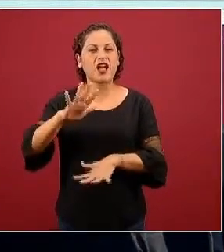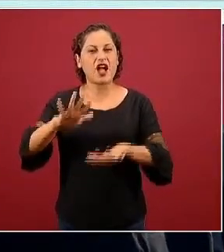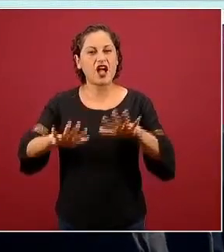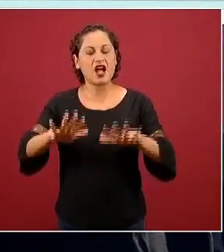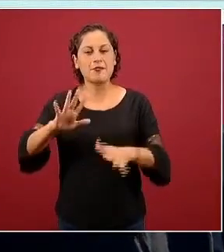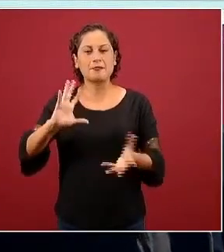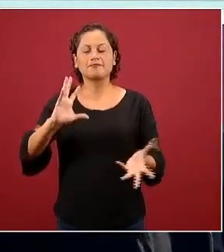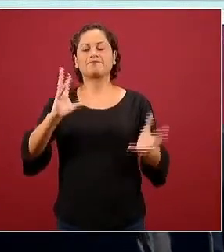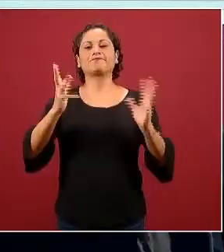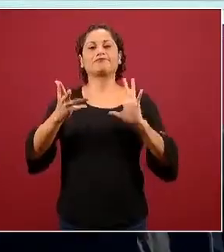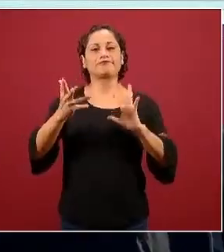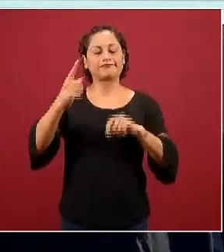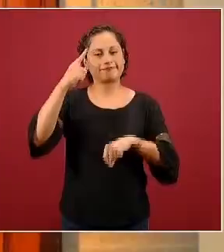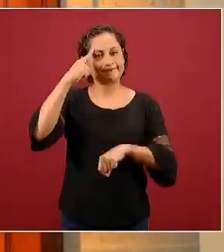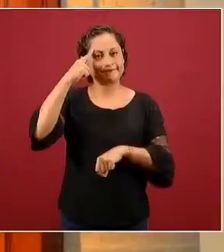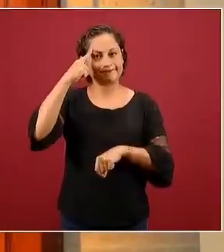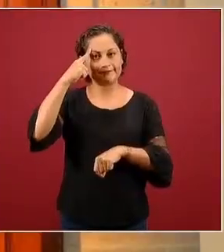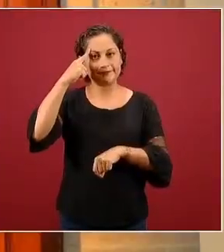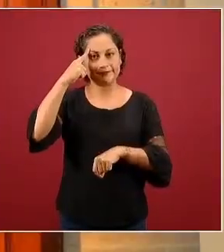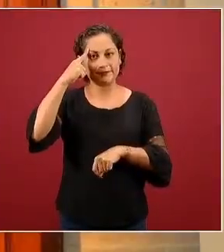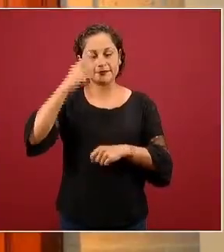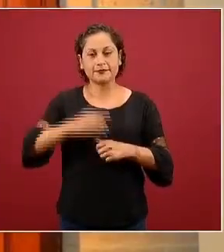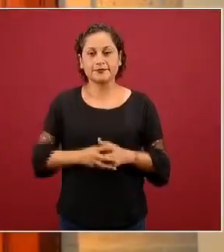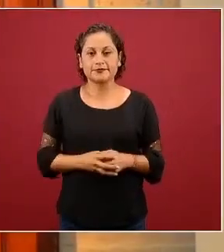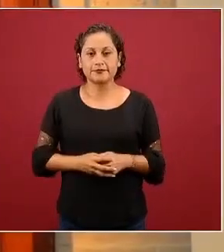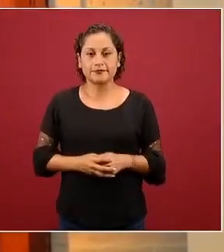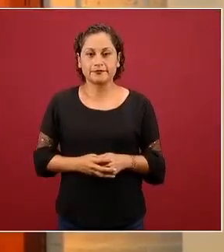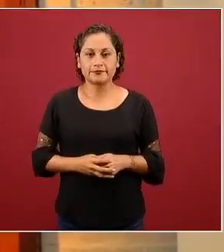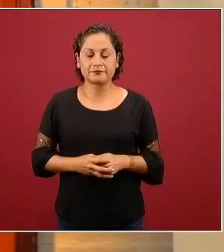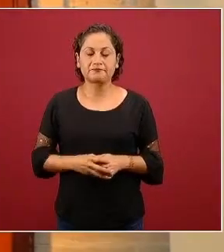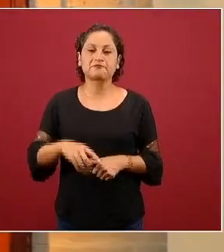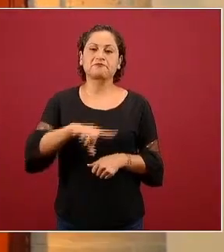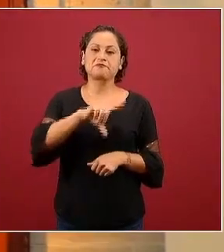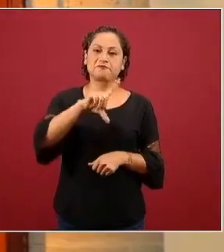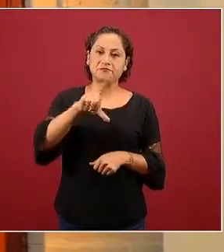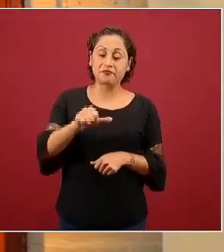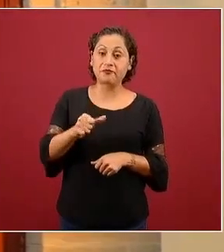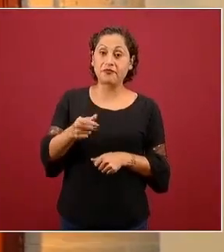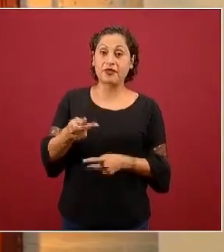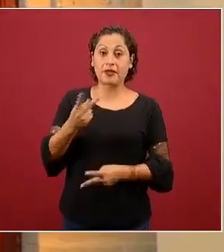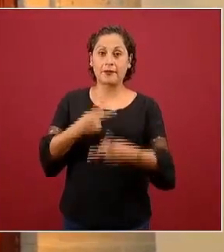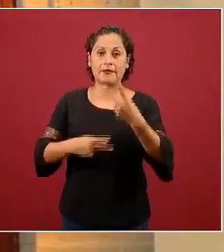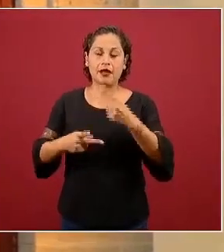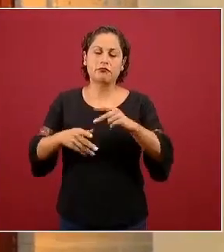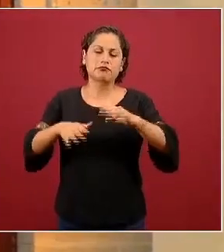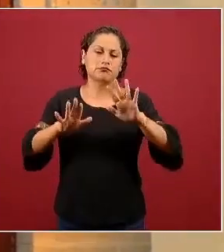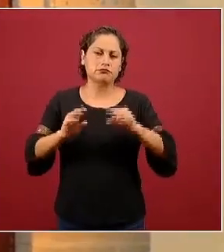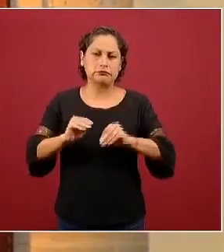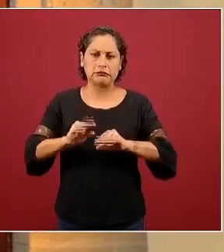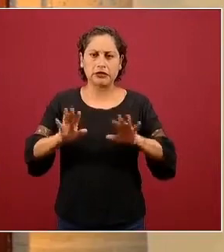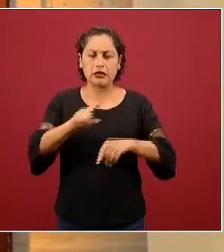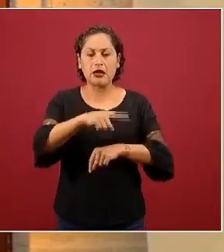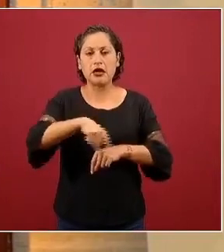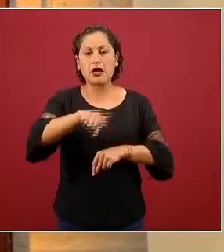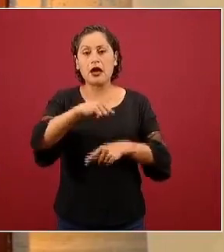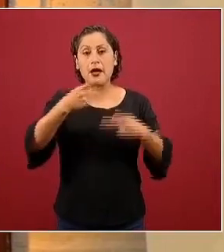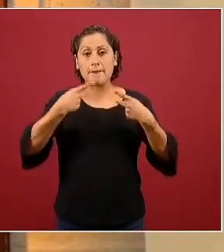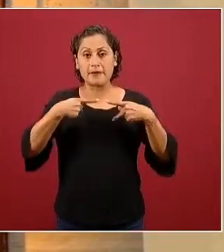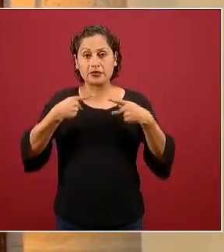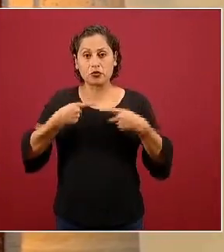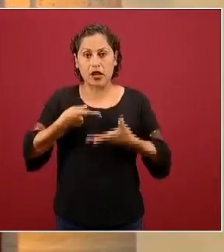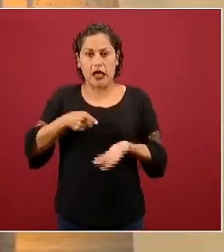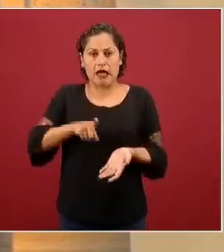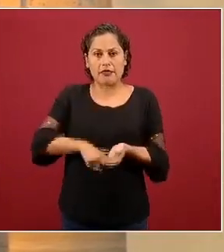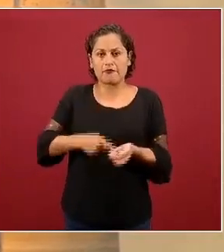desequilibrio en la salud mental y transformarse, dependiendo de la persona o de la resiliencia de